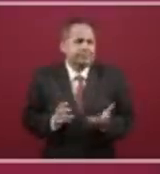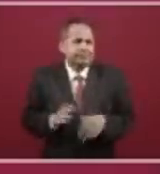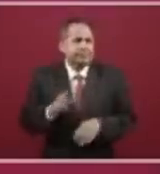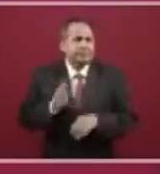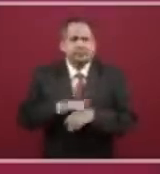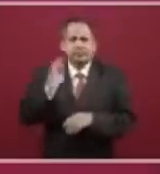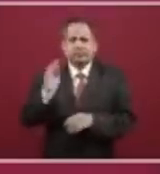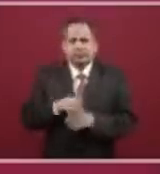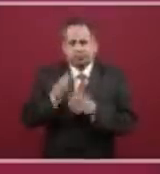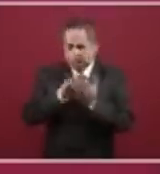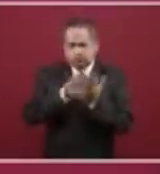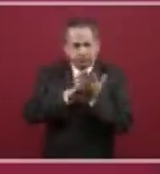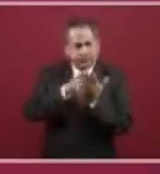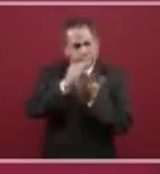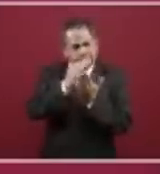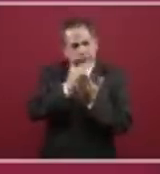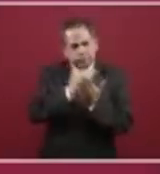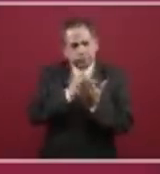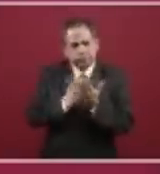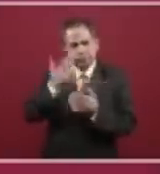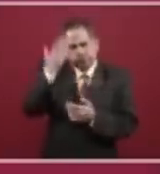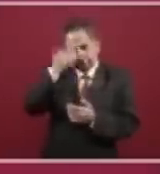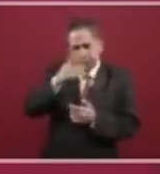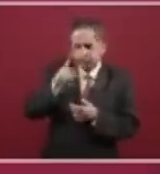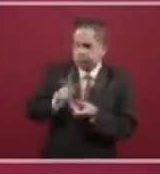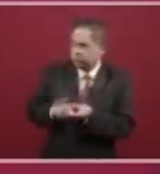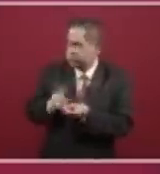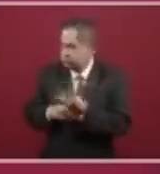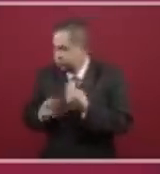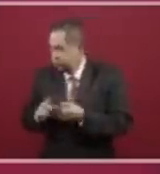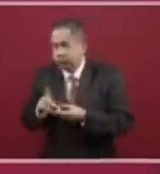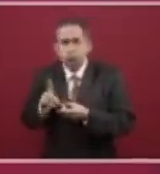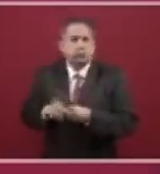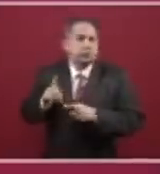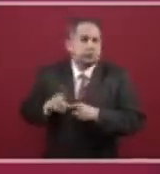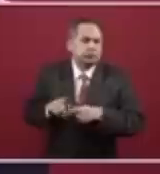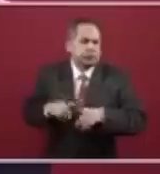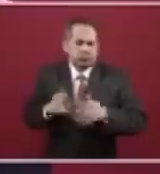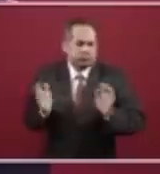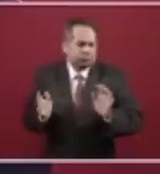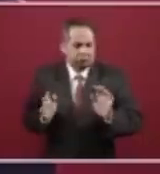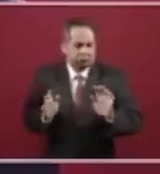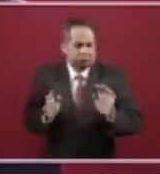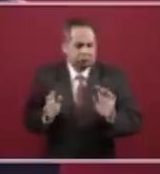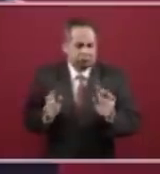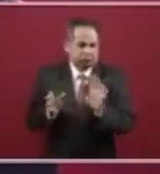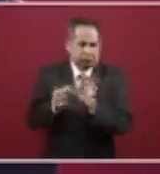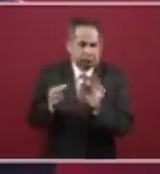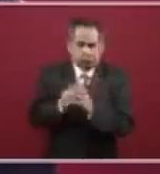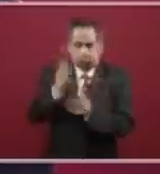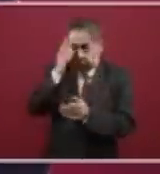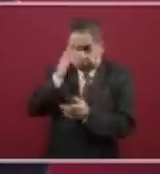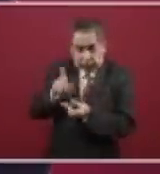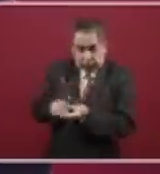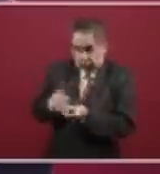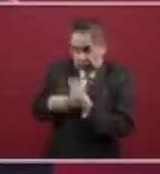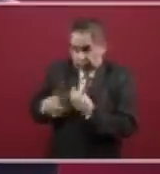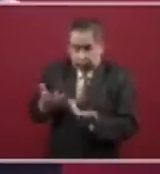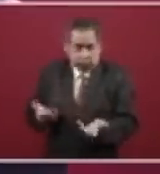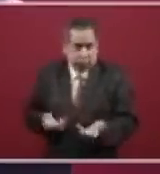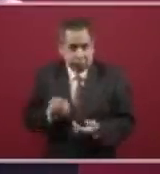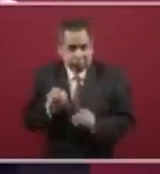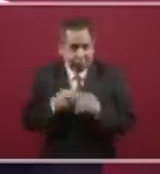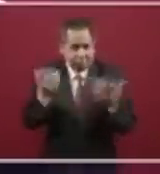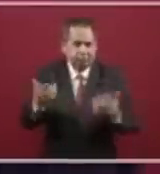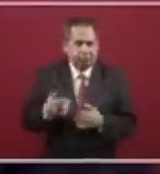registro saber de dónde son eso es lo mínimo y además con